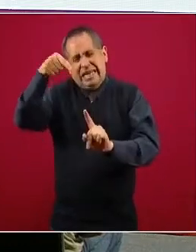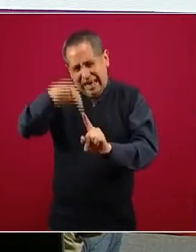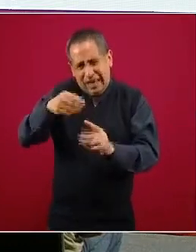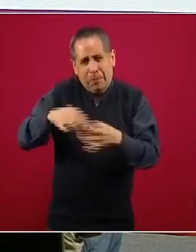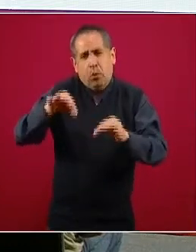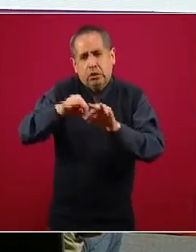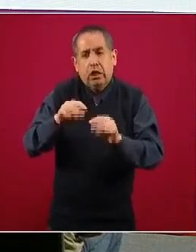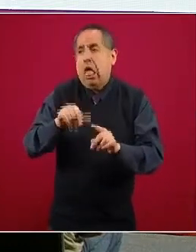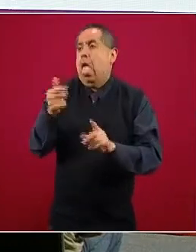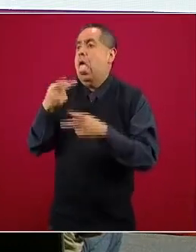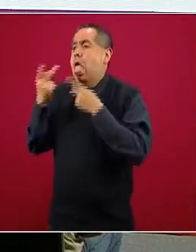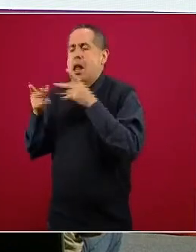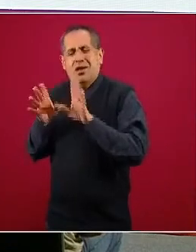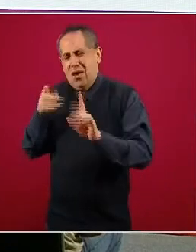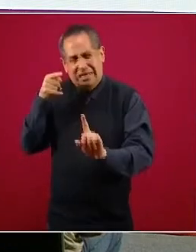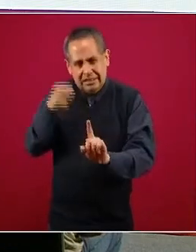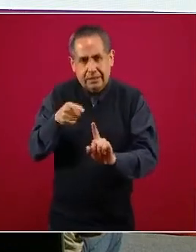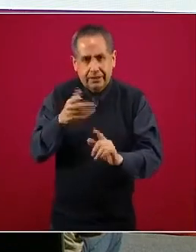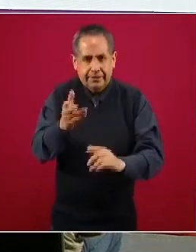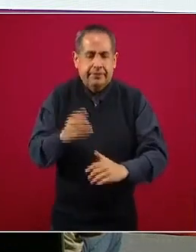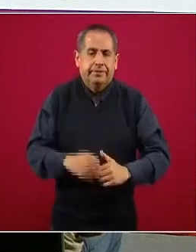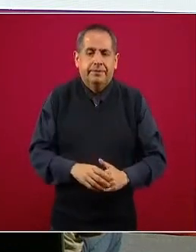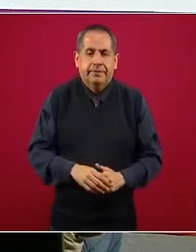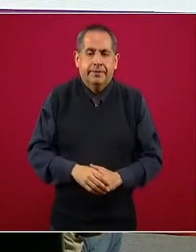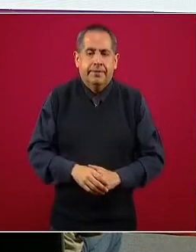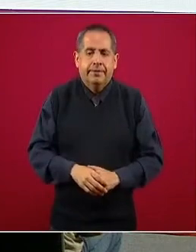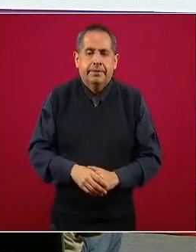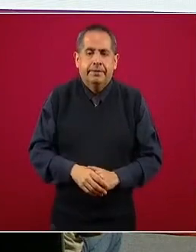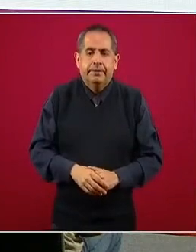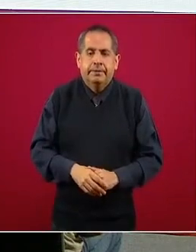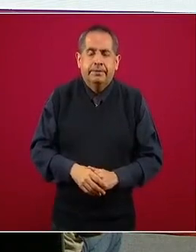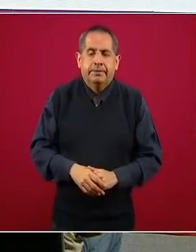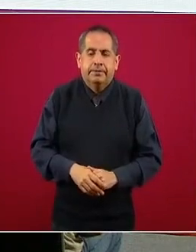hay que centrarla. La siguiente, por favor.